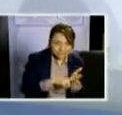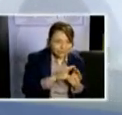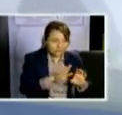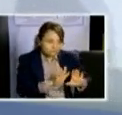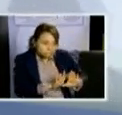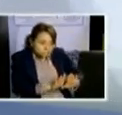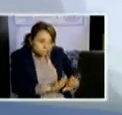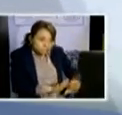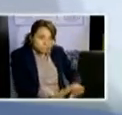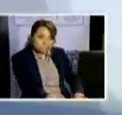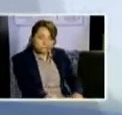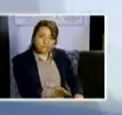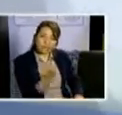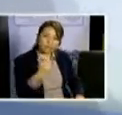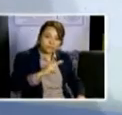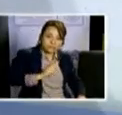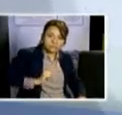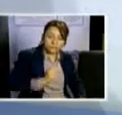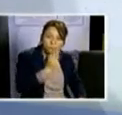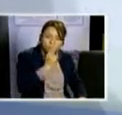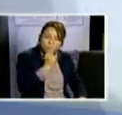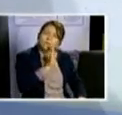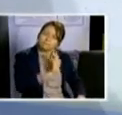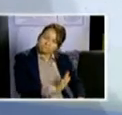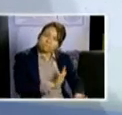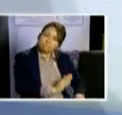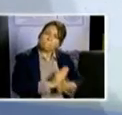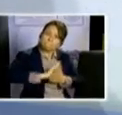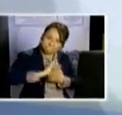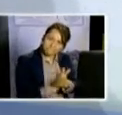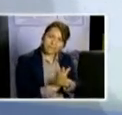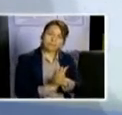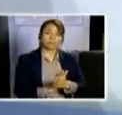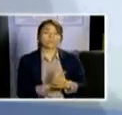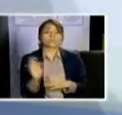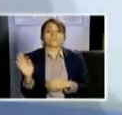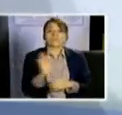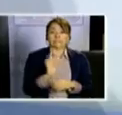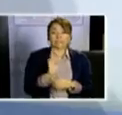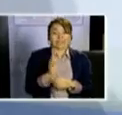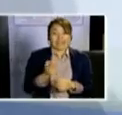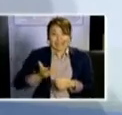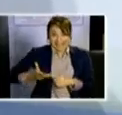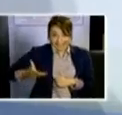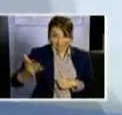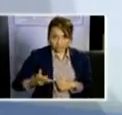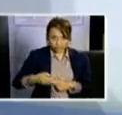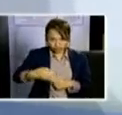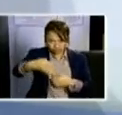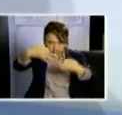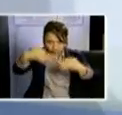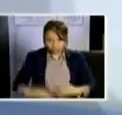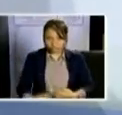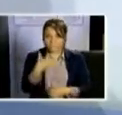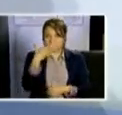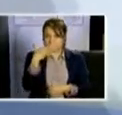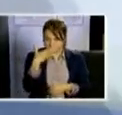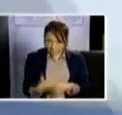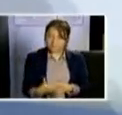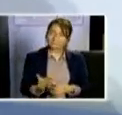cambio climático por acciones contundentes y que hoy tuvimos la oportunidad de hacerlo, ¿sí?, con la